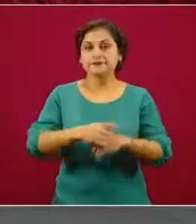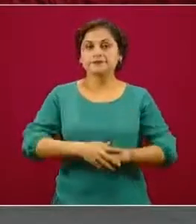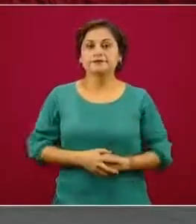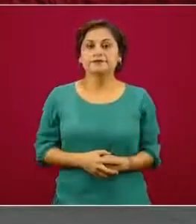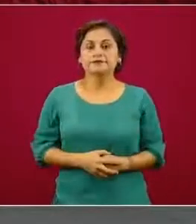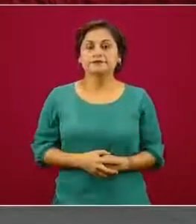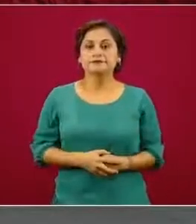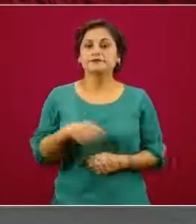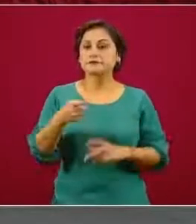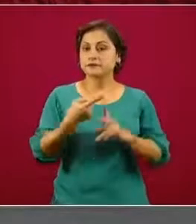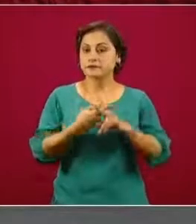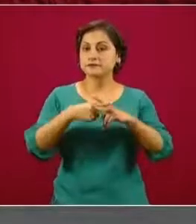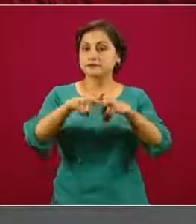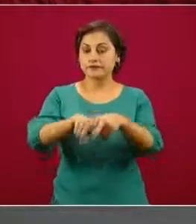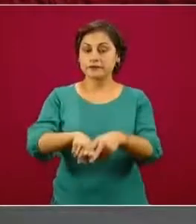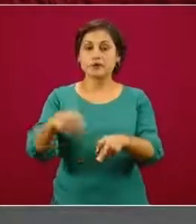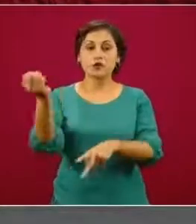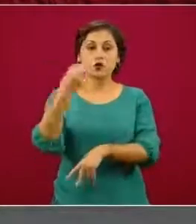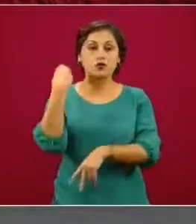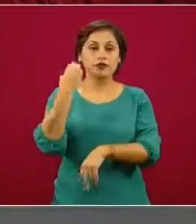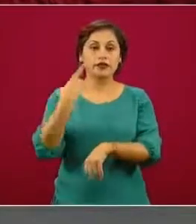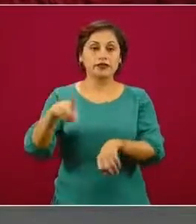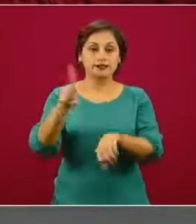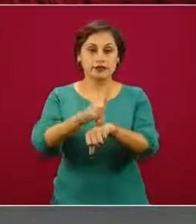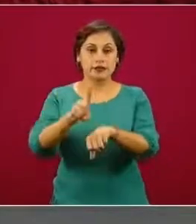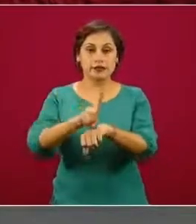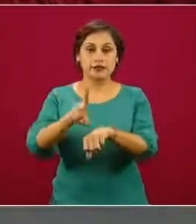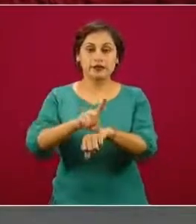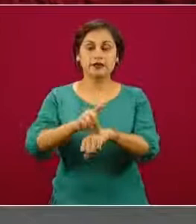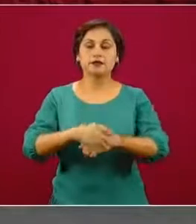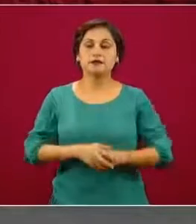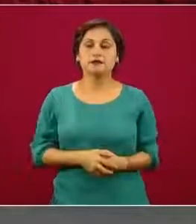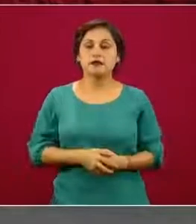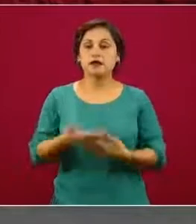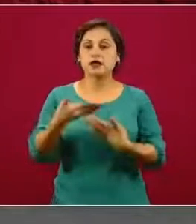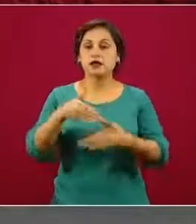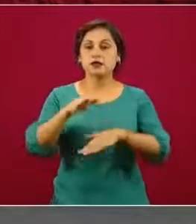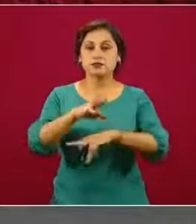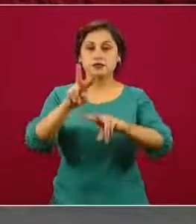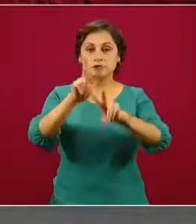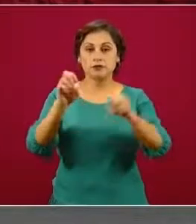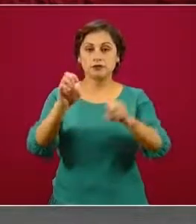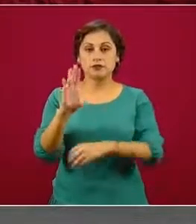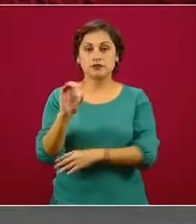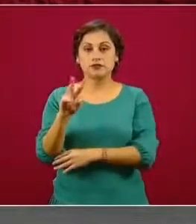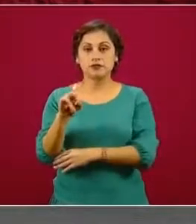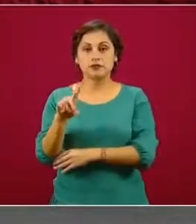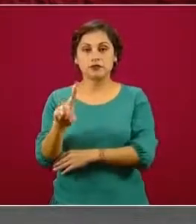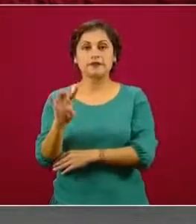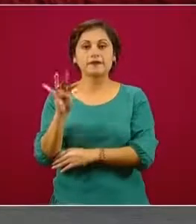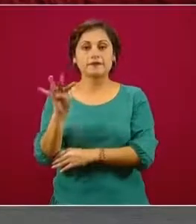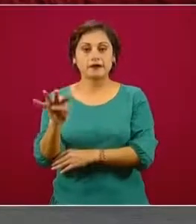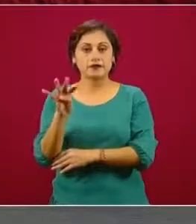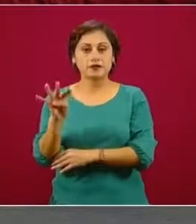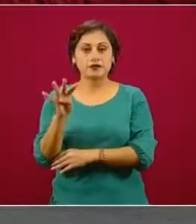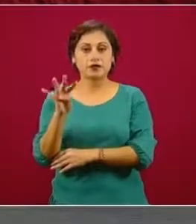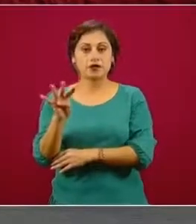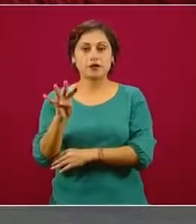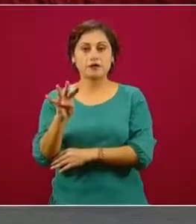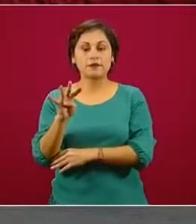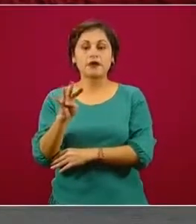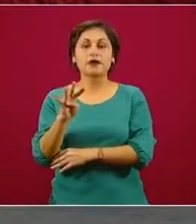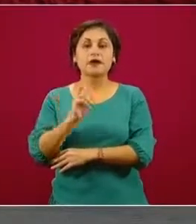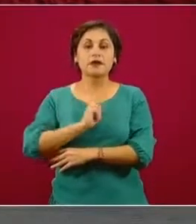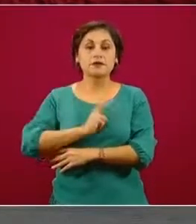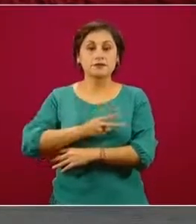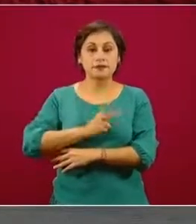prensa diaria sobre la situación de la pandemia de COVID-19, la nueva pandemia causada por el